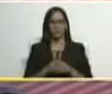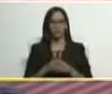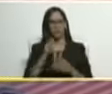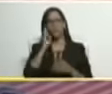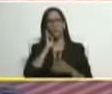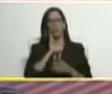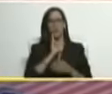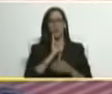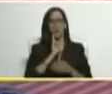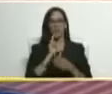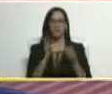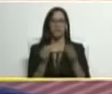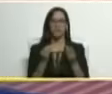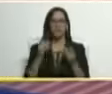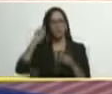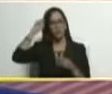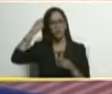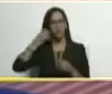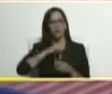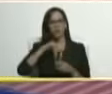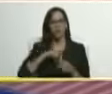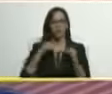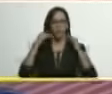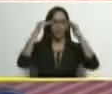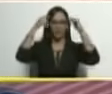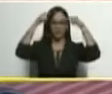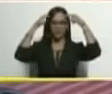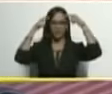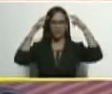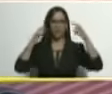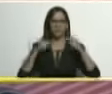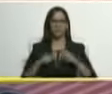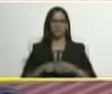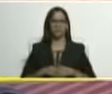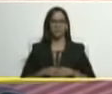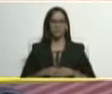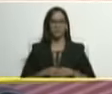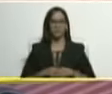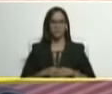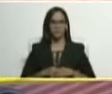Simón Bolívar. Tantos recuerdos de nuestro comandante Chávez aquí.